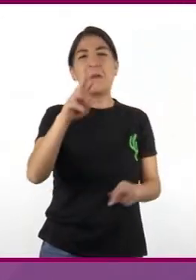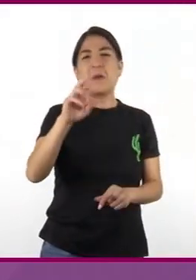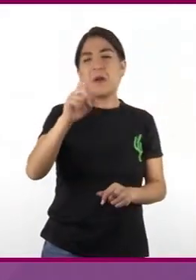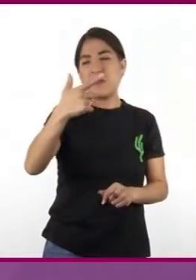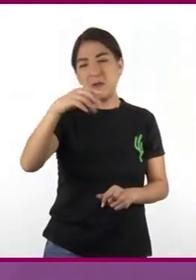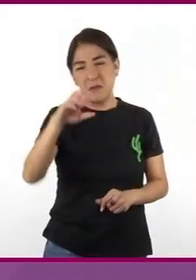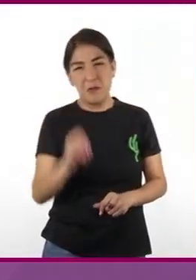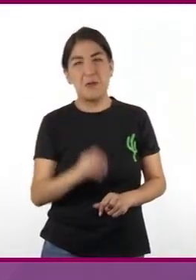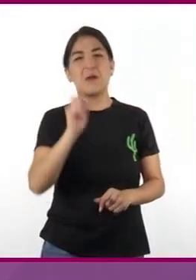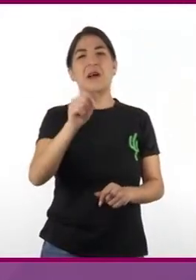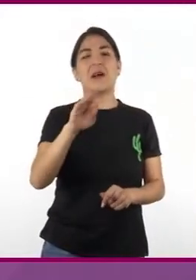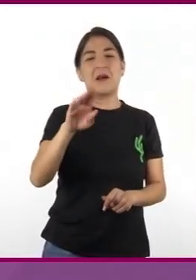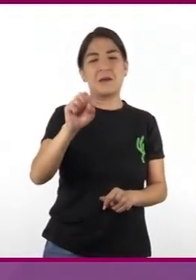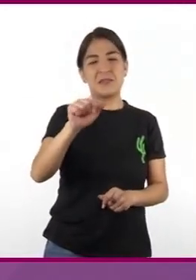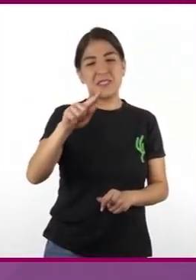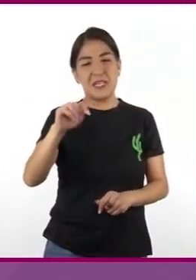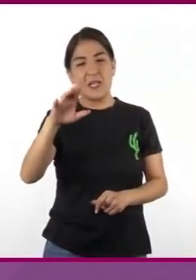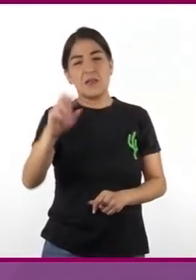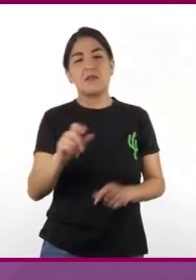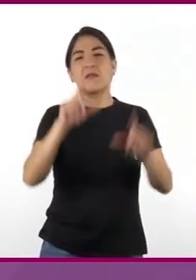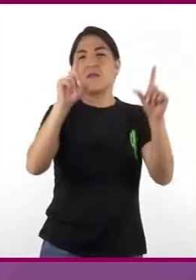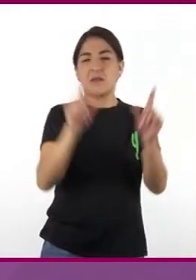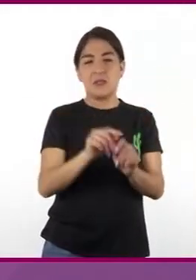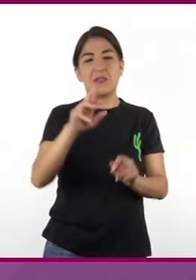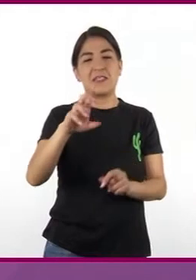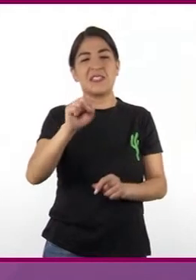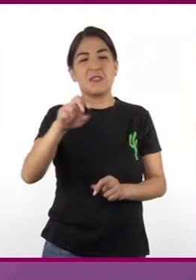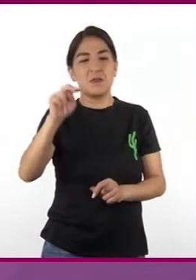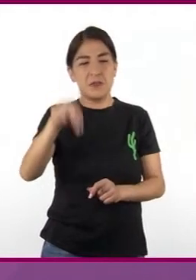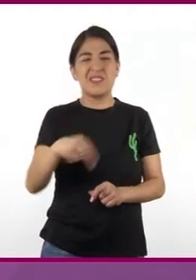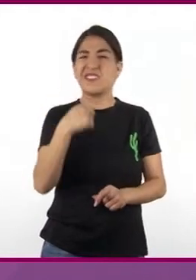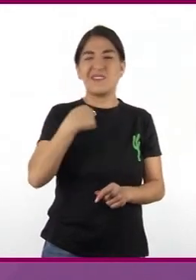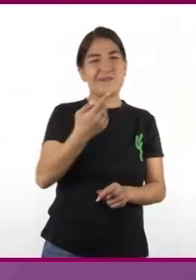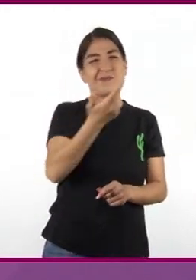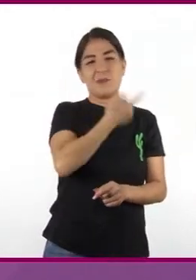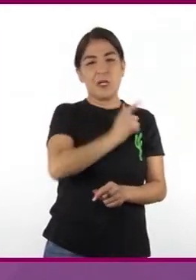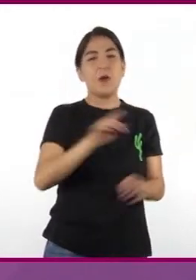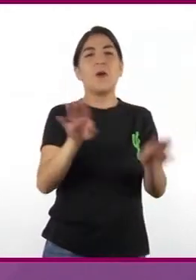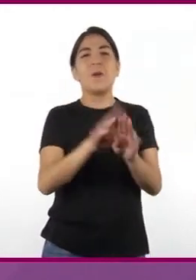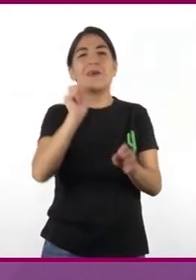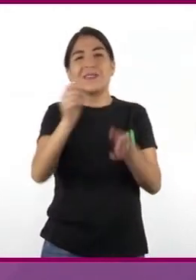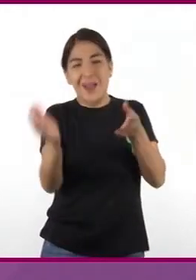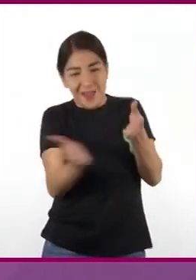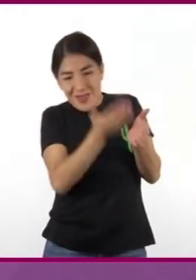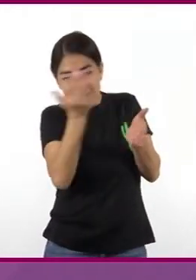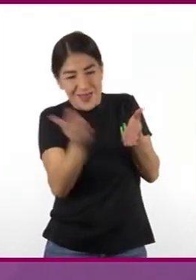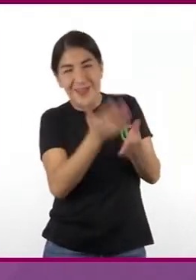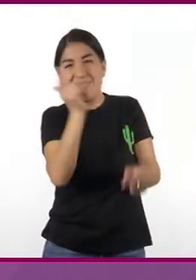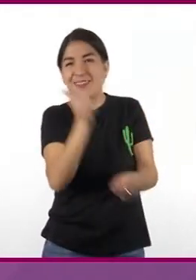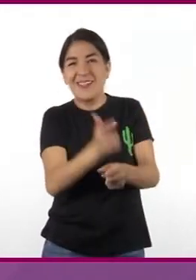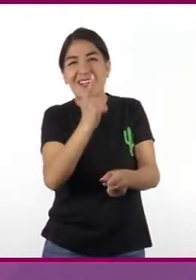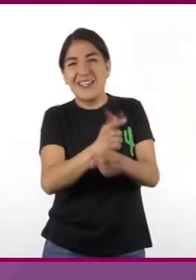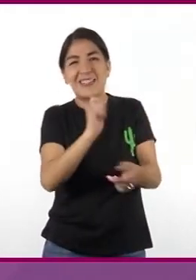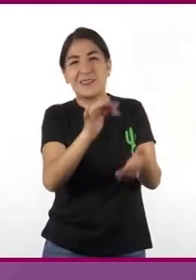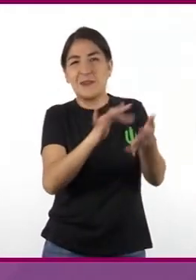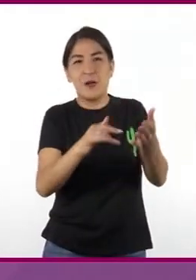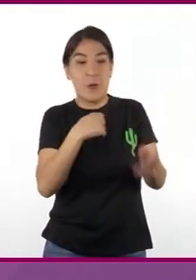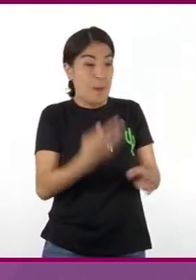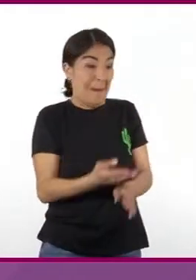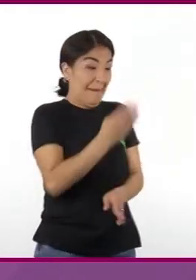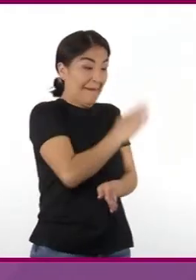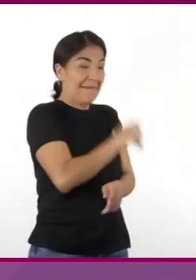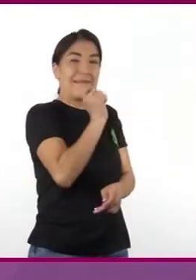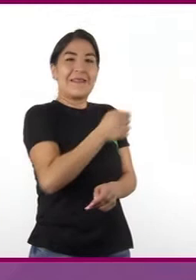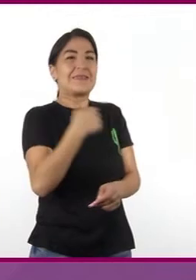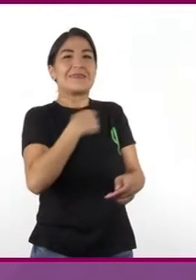dedicatorias, abstractos, resúmenes, incluso aún pienso que me gusta ir descubriendo lo que plantea el autor sin tener opiniones